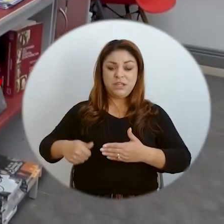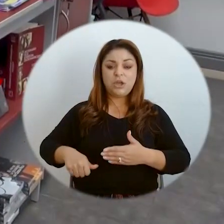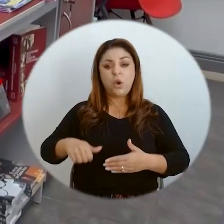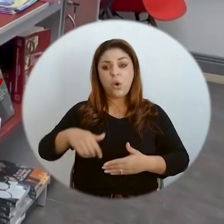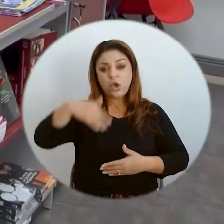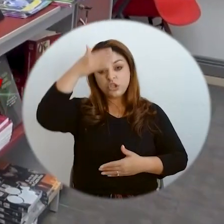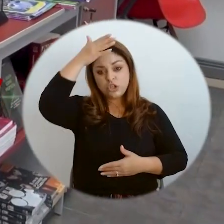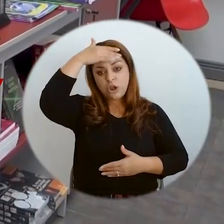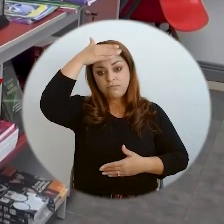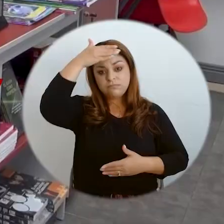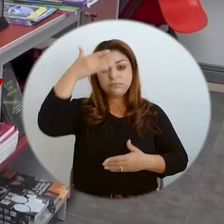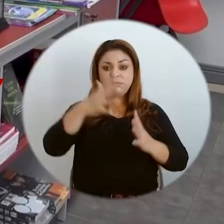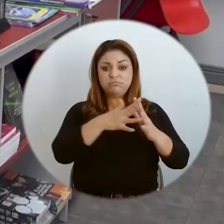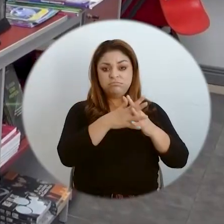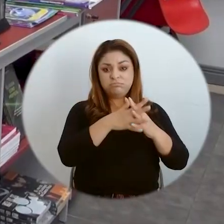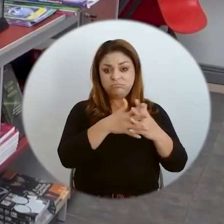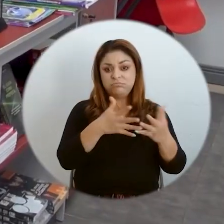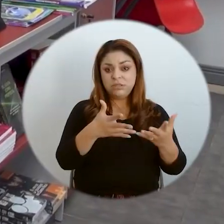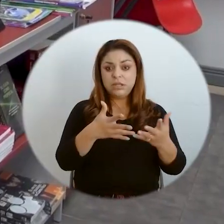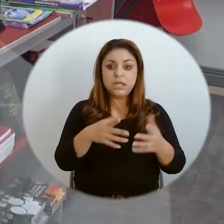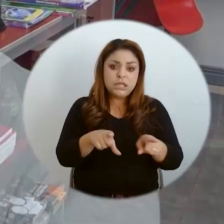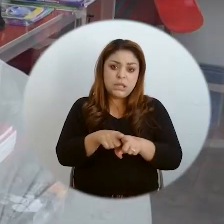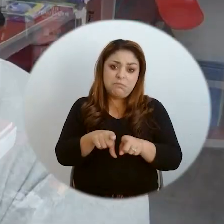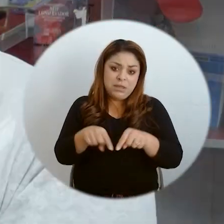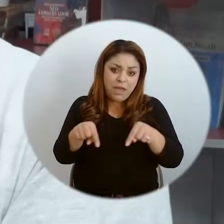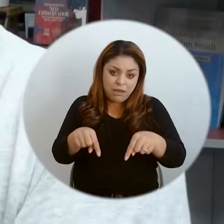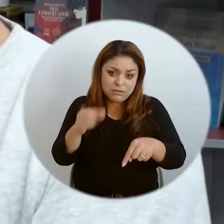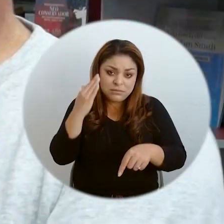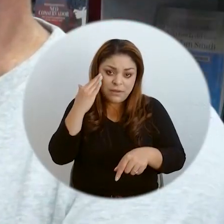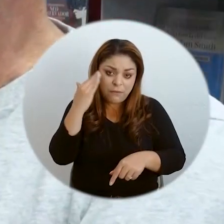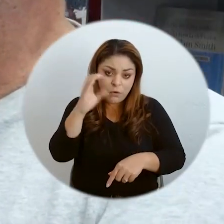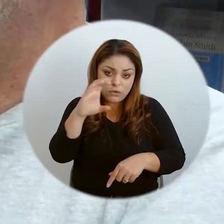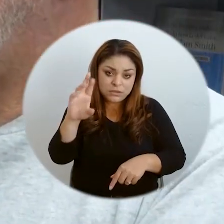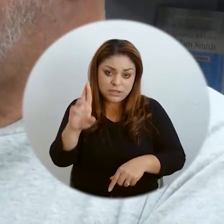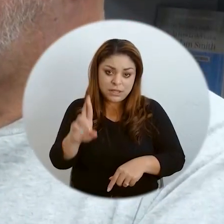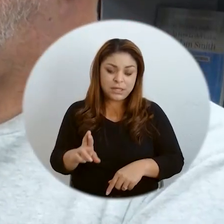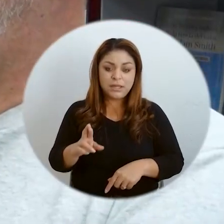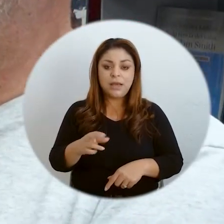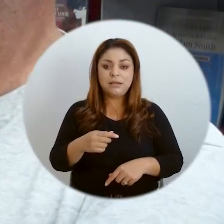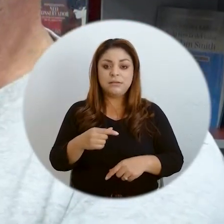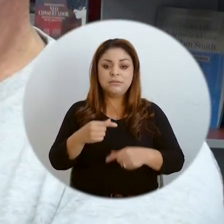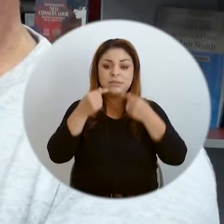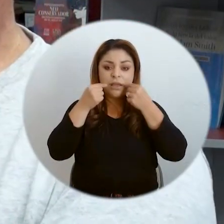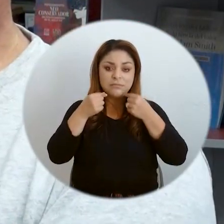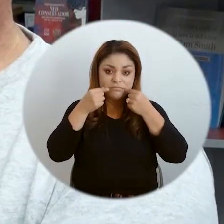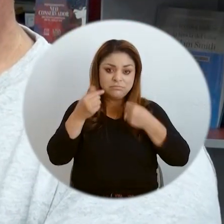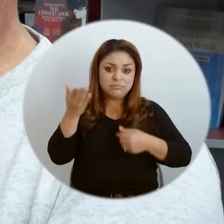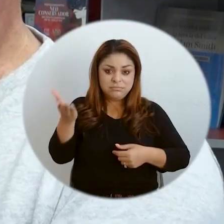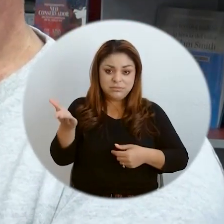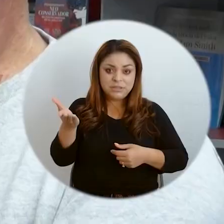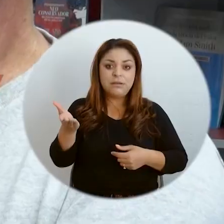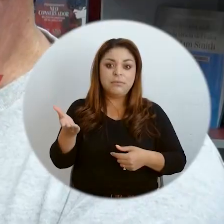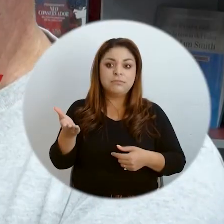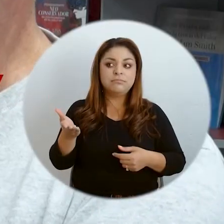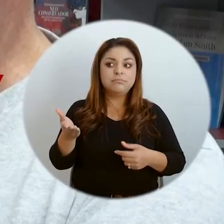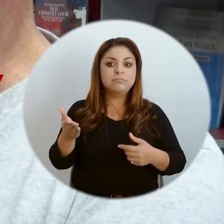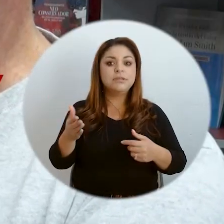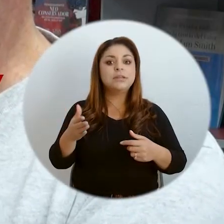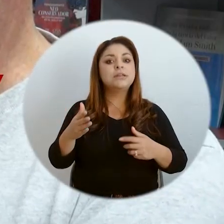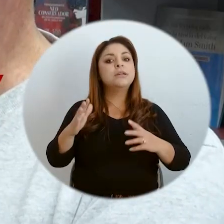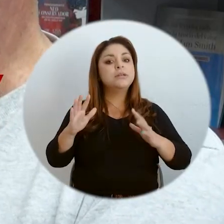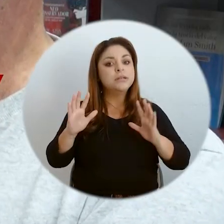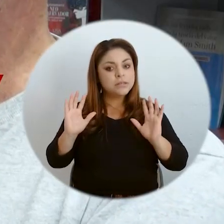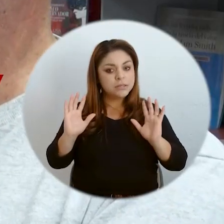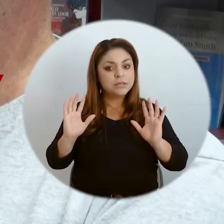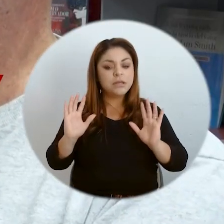podríamos decir que con sus características específicas en Costa Rica, en donde no han llegado al poder son movimientos muy fuertes. Véase,